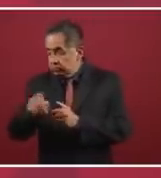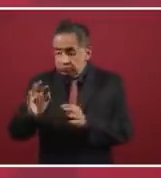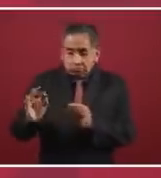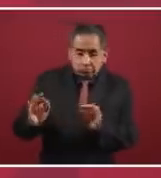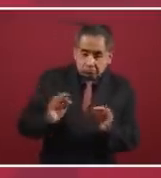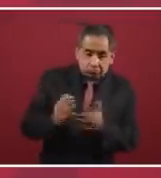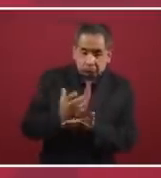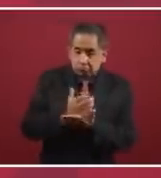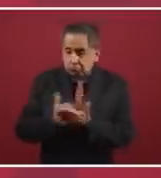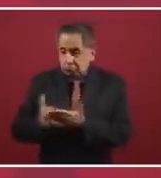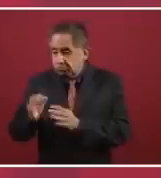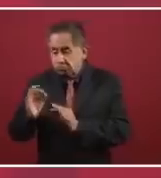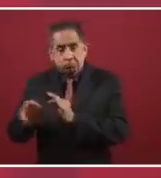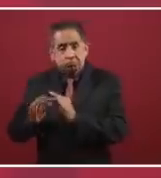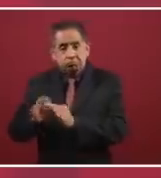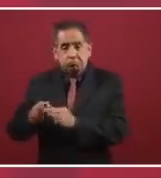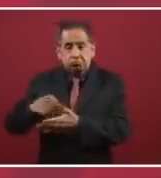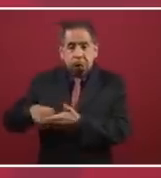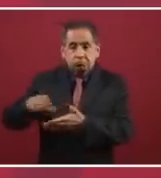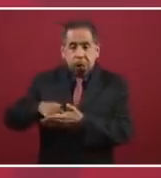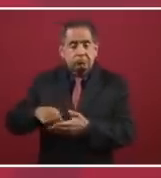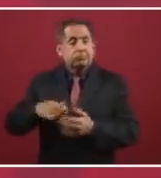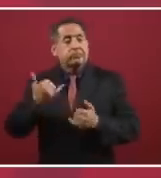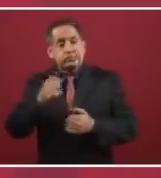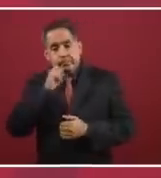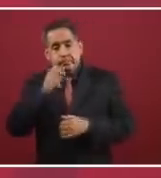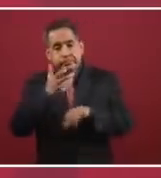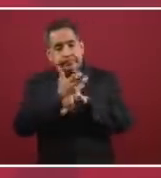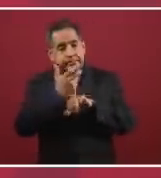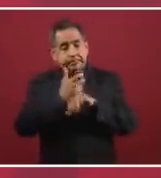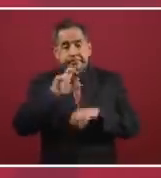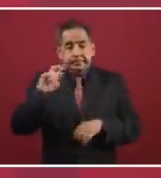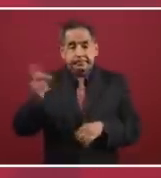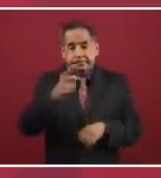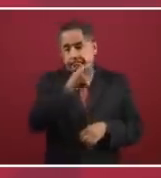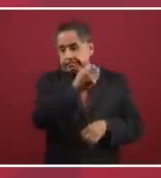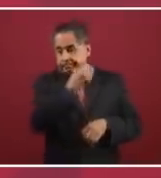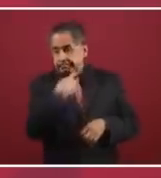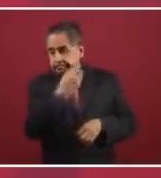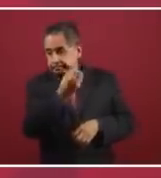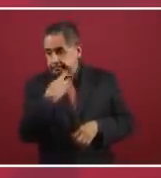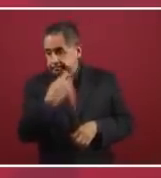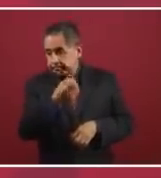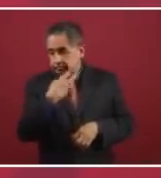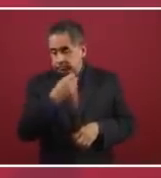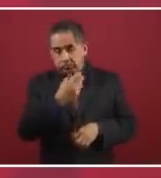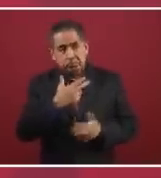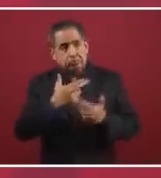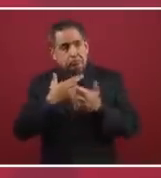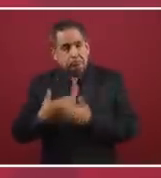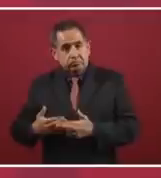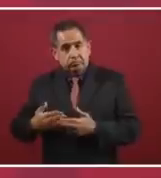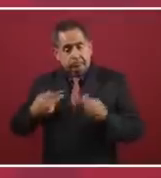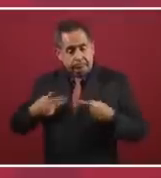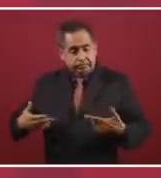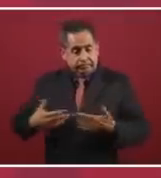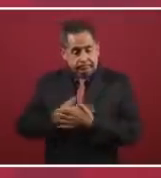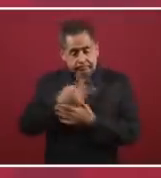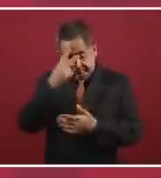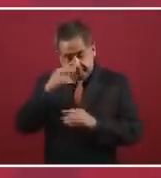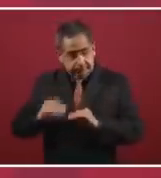había sucedido las remesas, lo que envían nuestros paisanos a sus